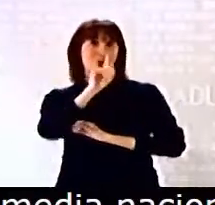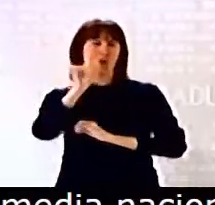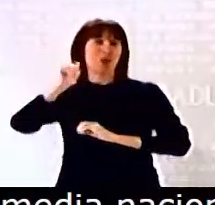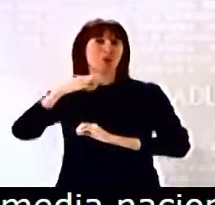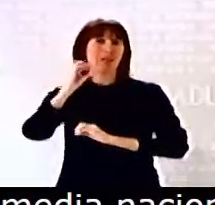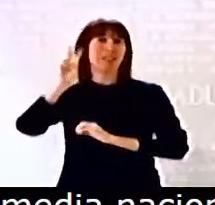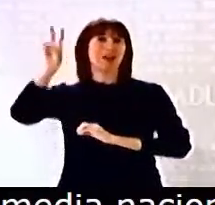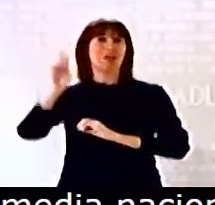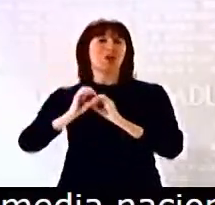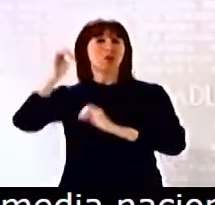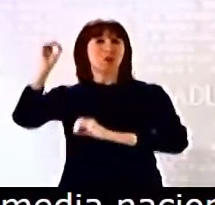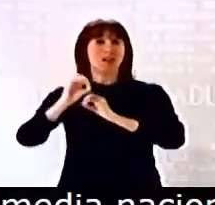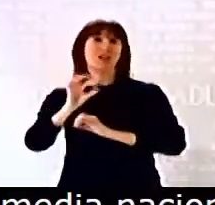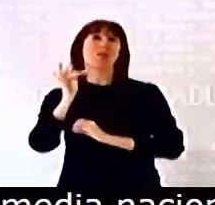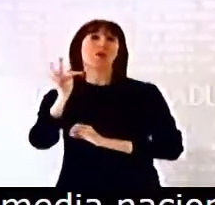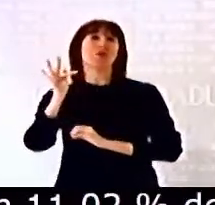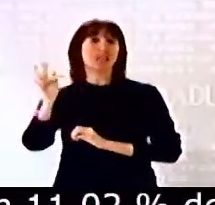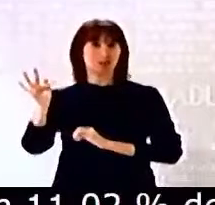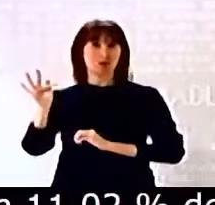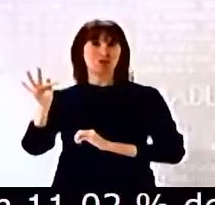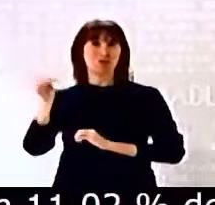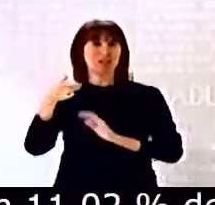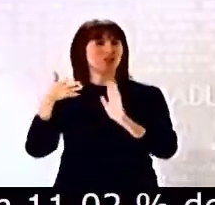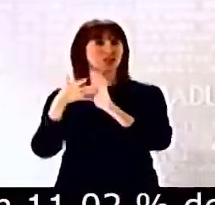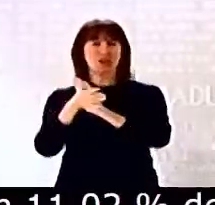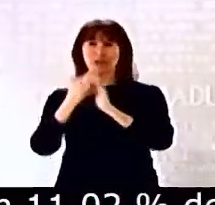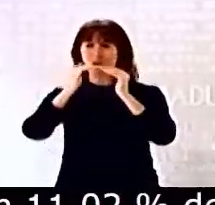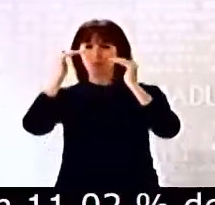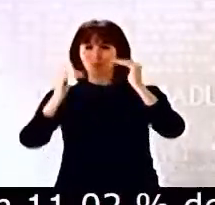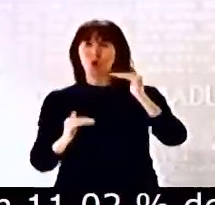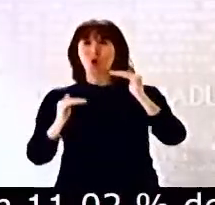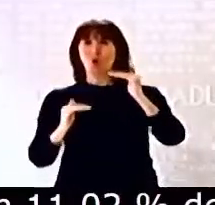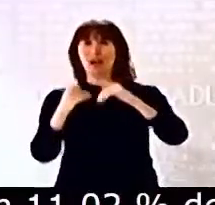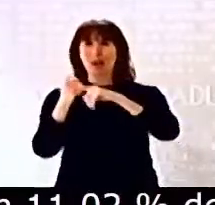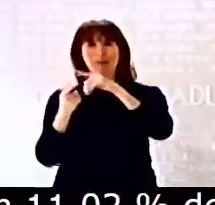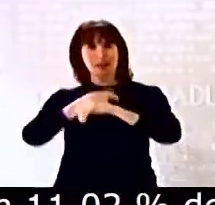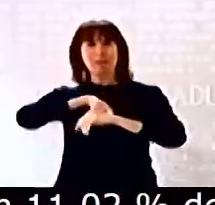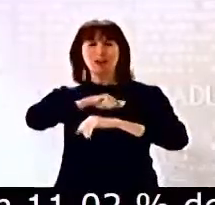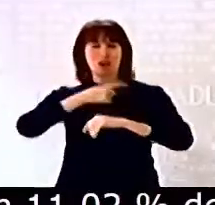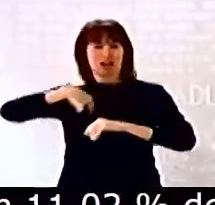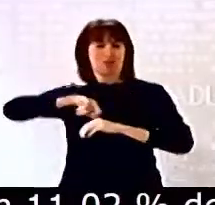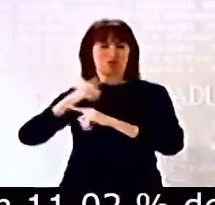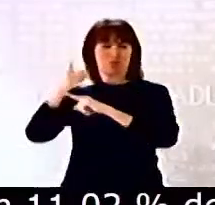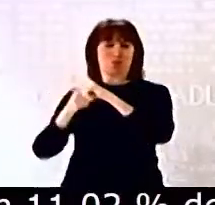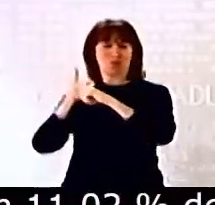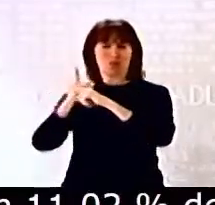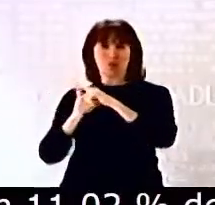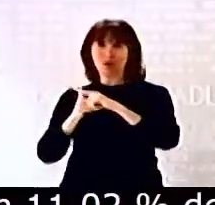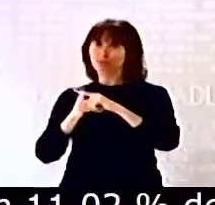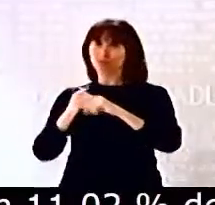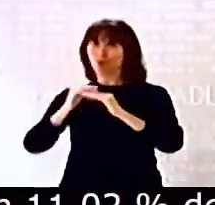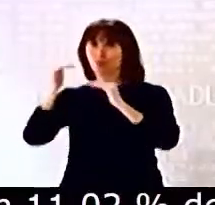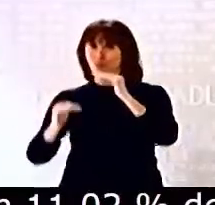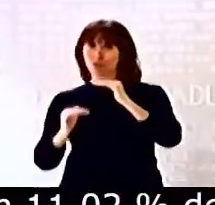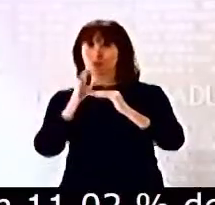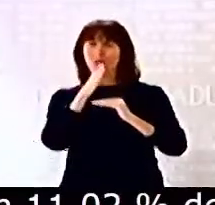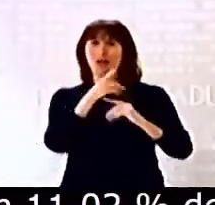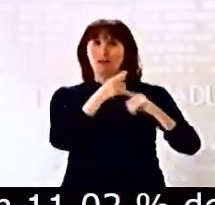11,02% de positividad, bastante por debajo que la media española, que está en